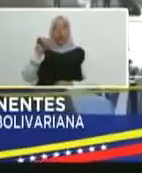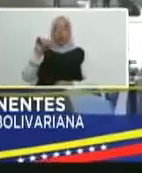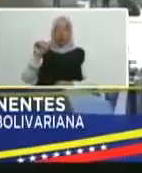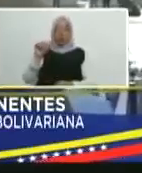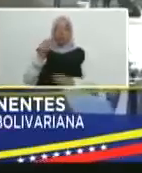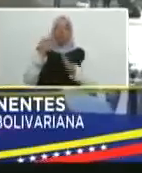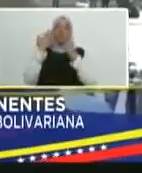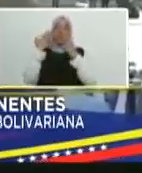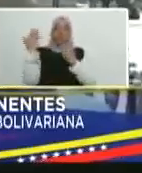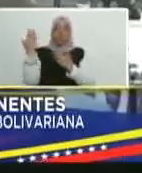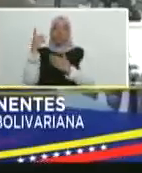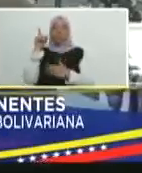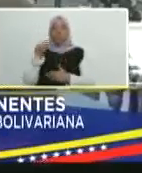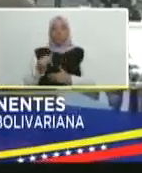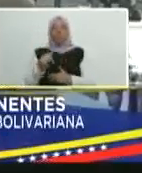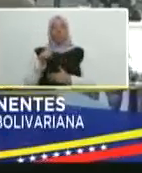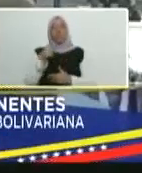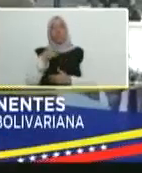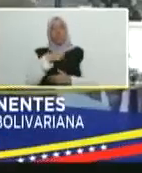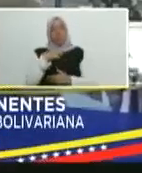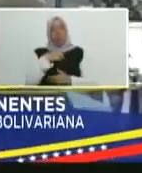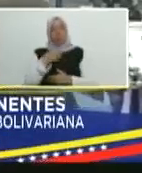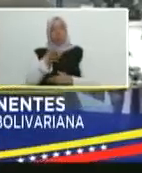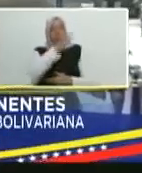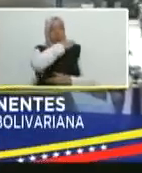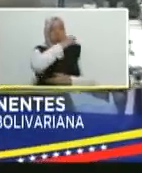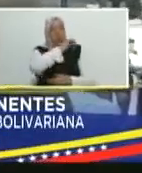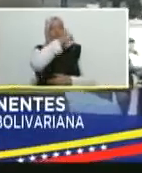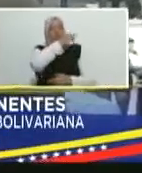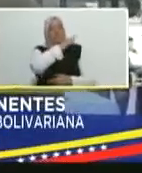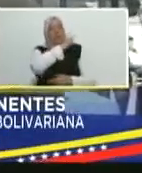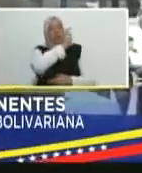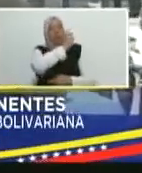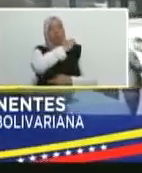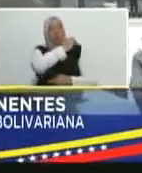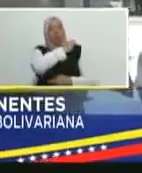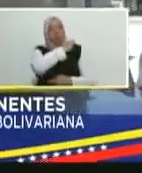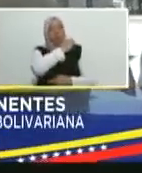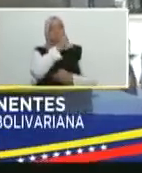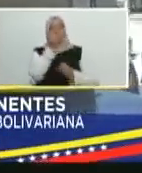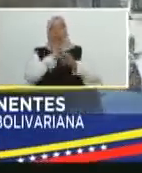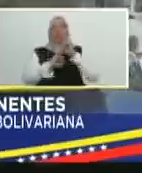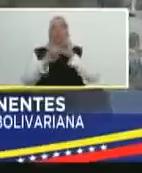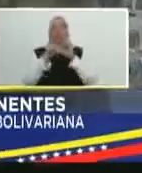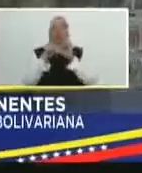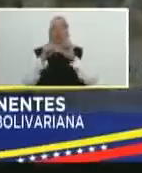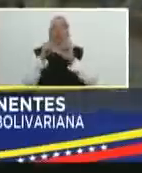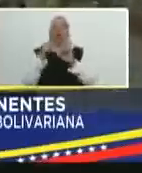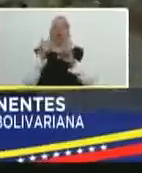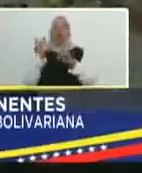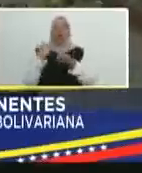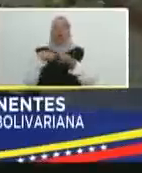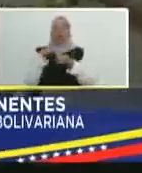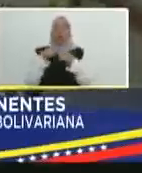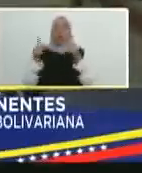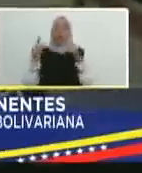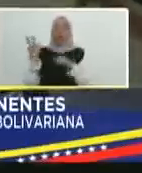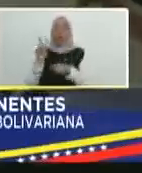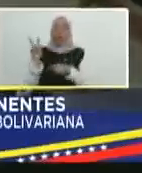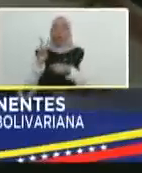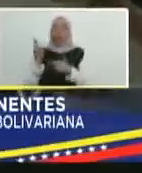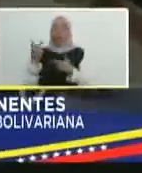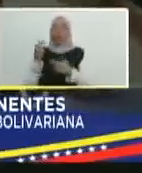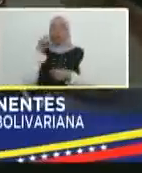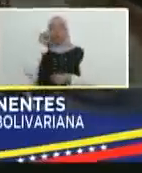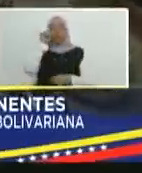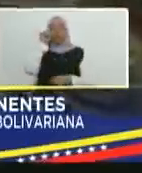Oficiales en apego absoluto a la Constitución de la República Bolivariana de Venezuela y en defensa permanente de la soberanía nacional y de la